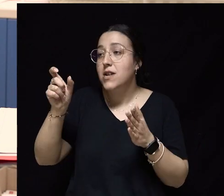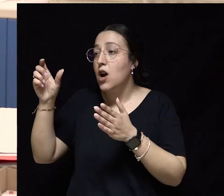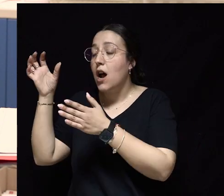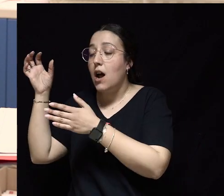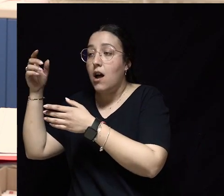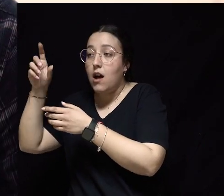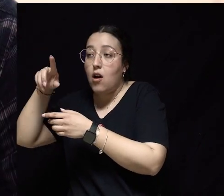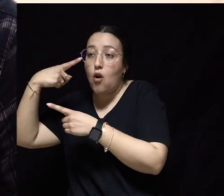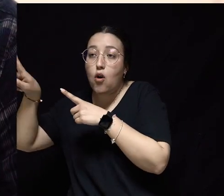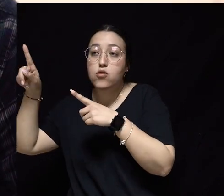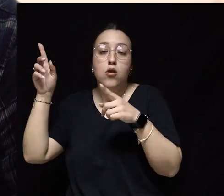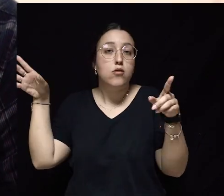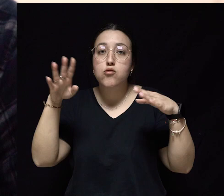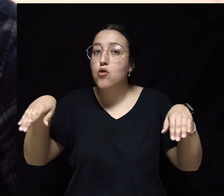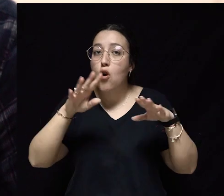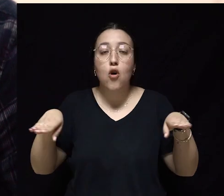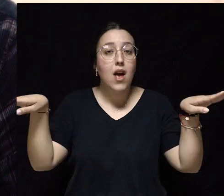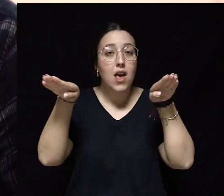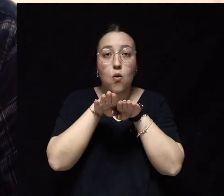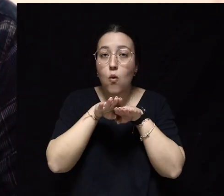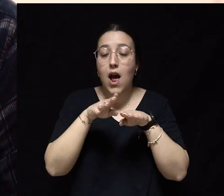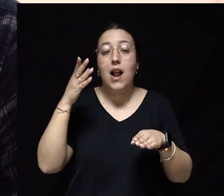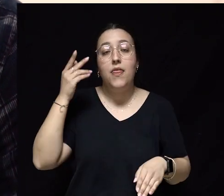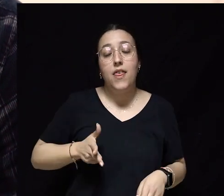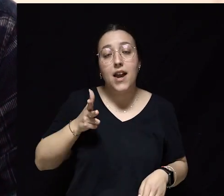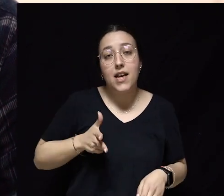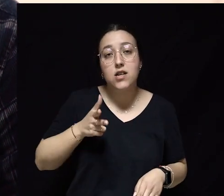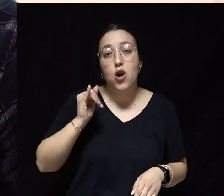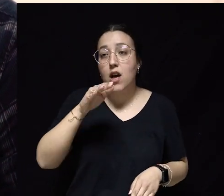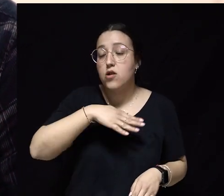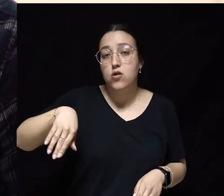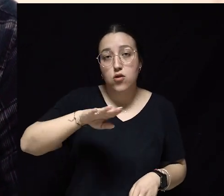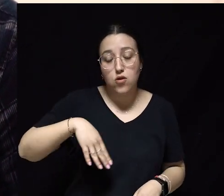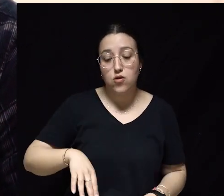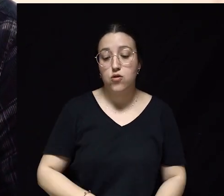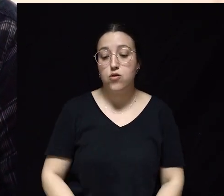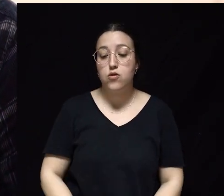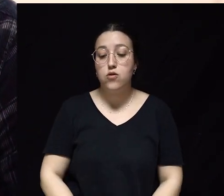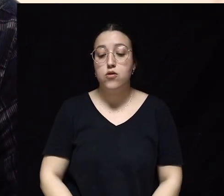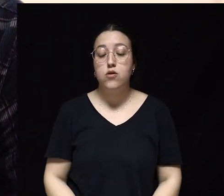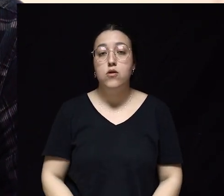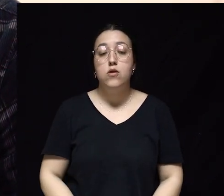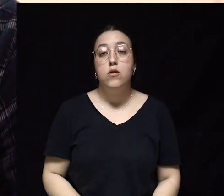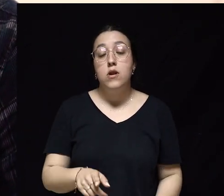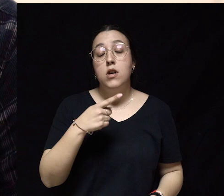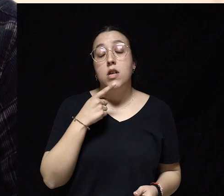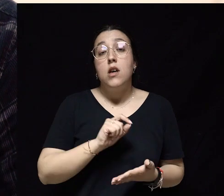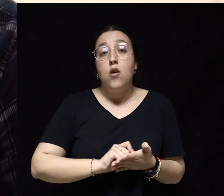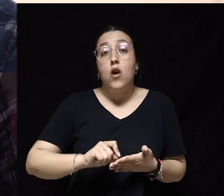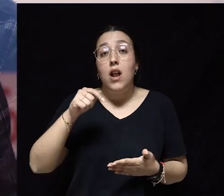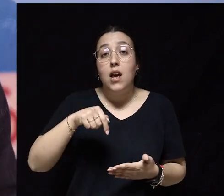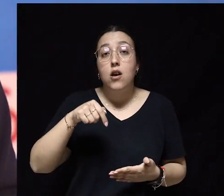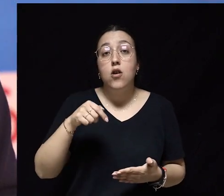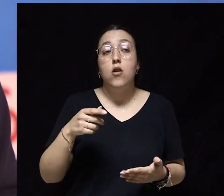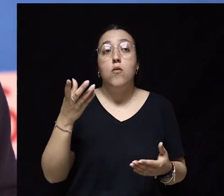las administraciones deberían de, no sé de qué manera, pero se deberían de tomar medidas para no permitir esto y que todos los colegios fueran más